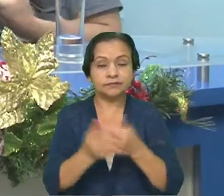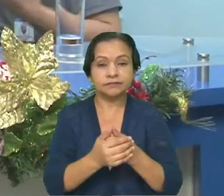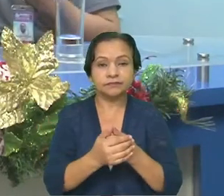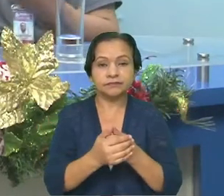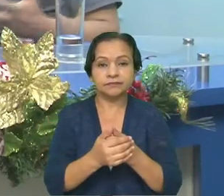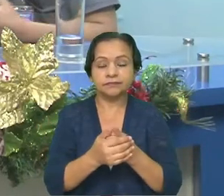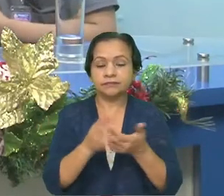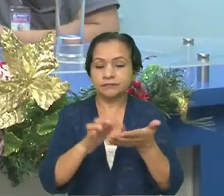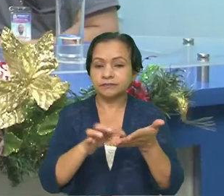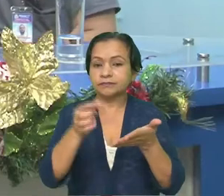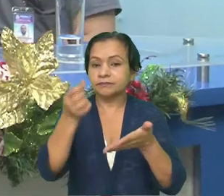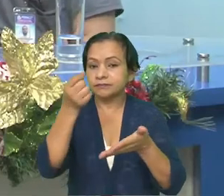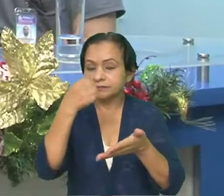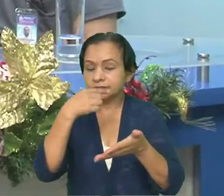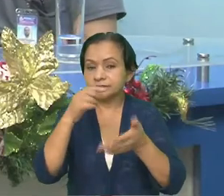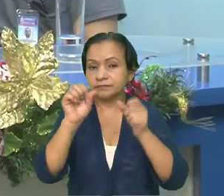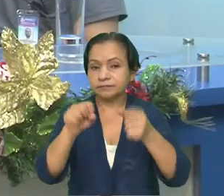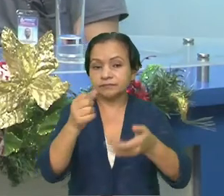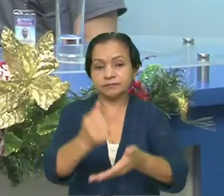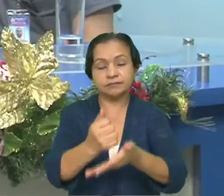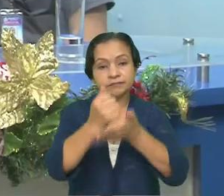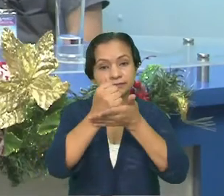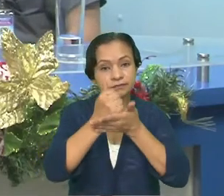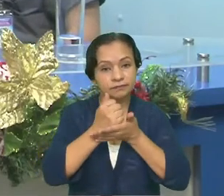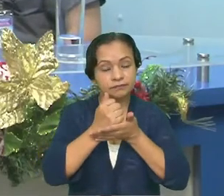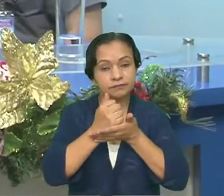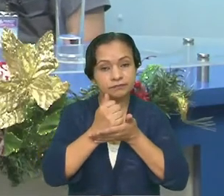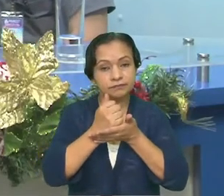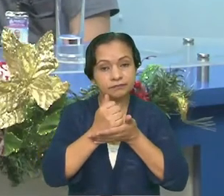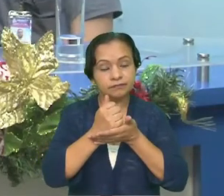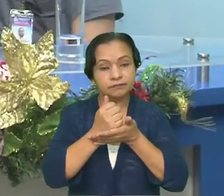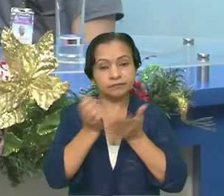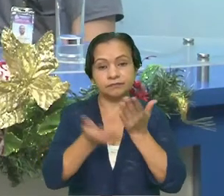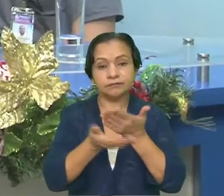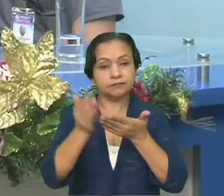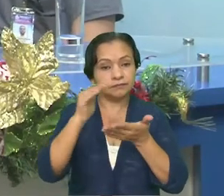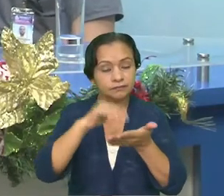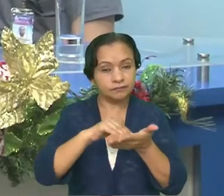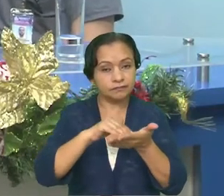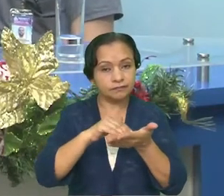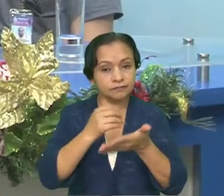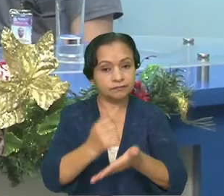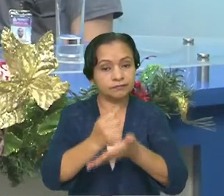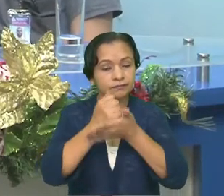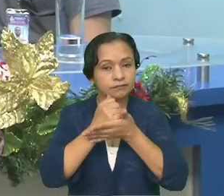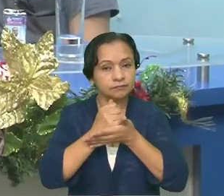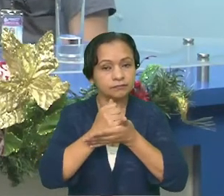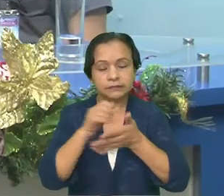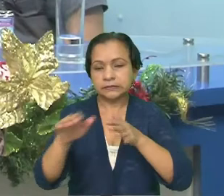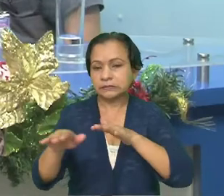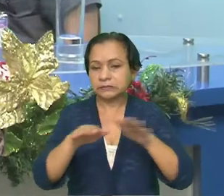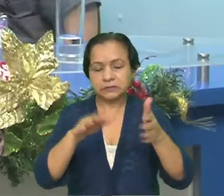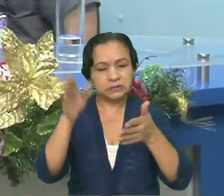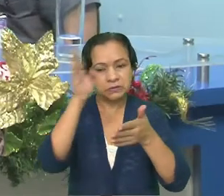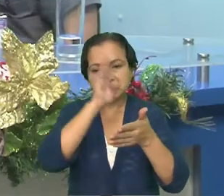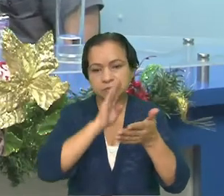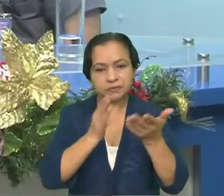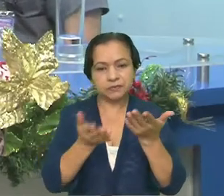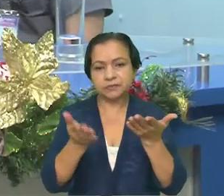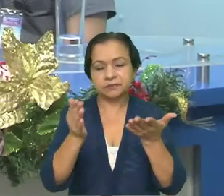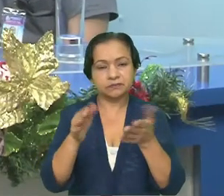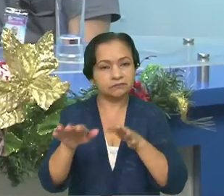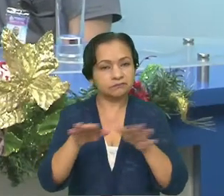opciones farmacológicas que pudieran producir remielinización, no tenemos